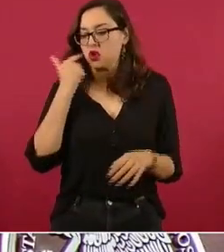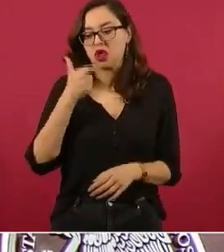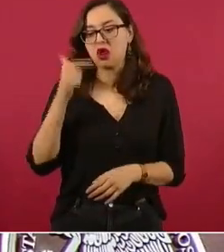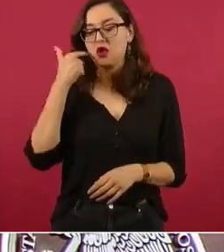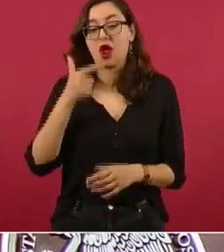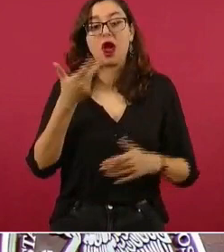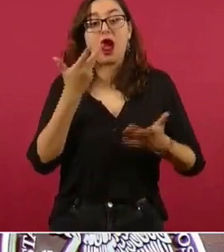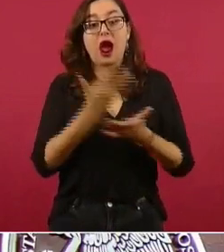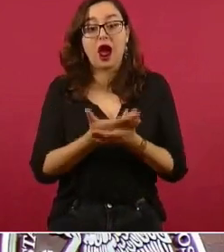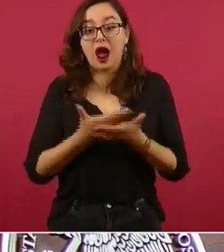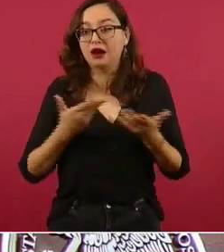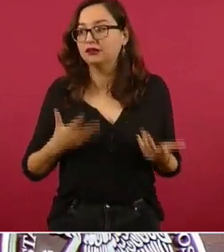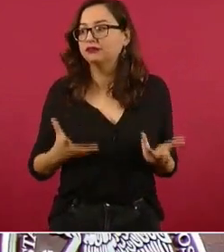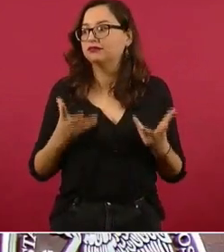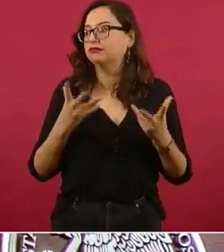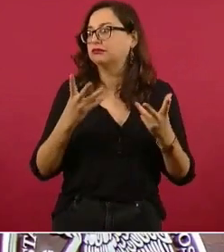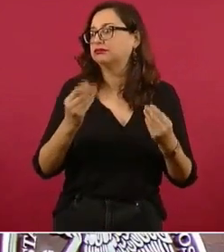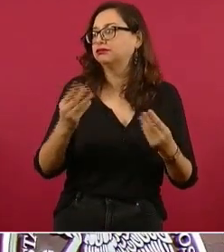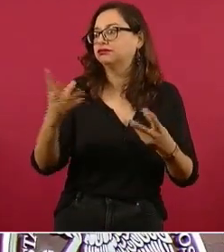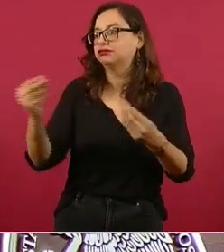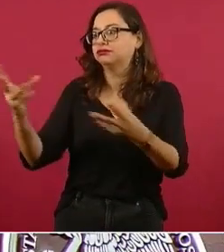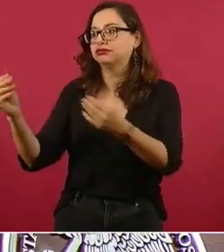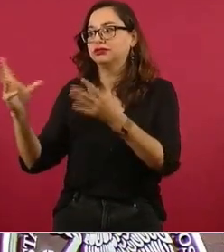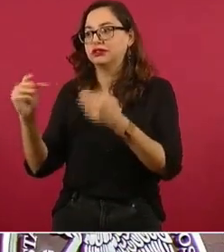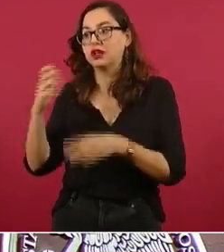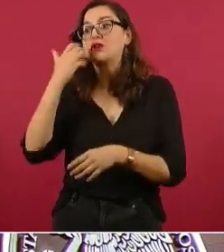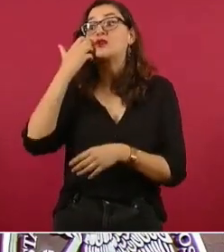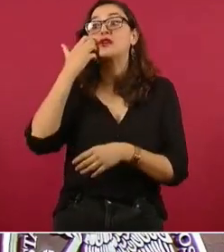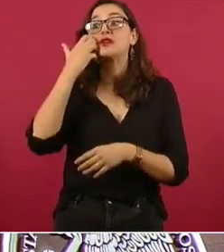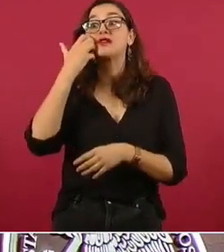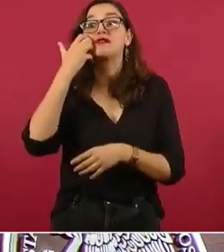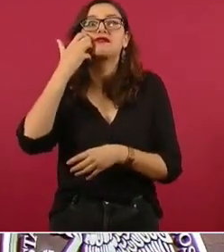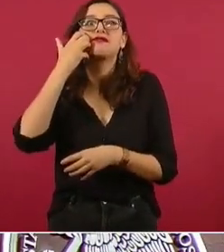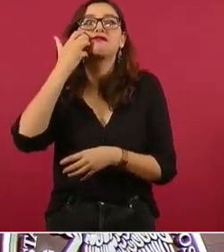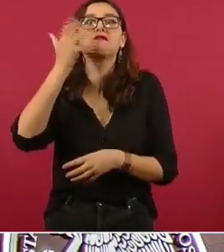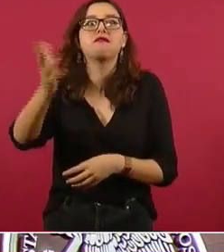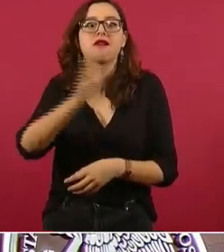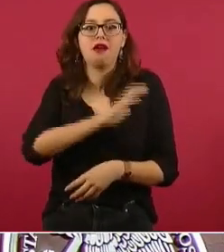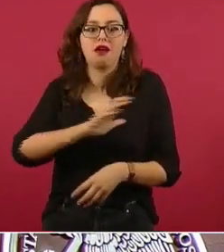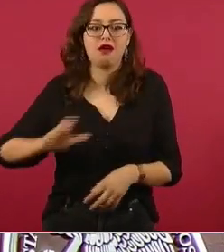Hay muchísimos, como ya le salió carne al hueso.